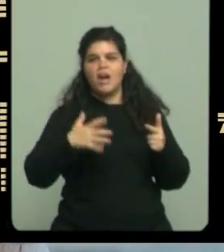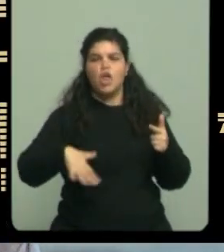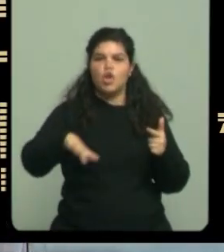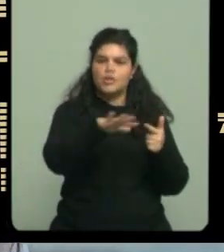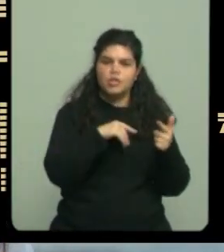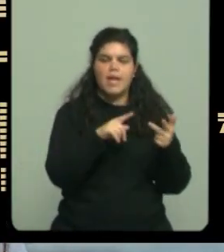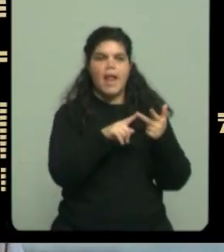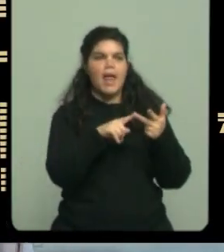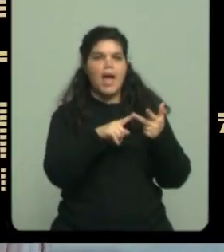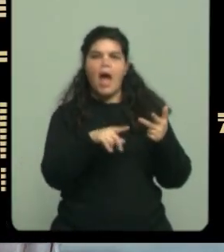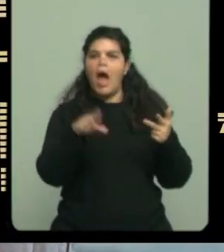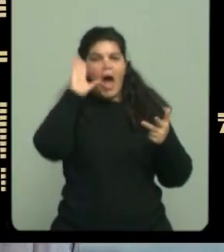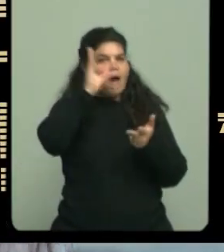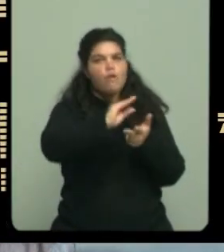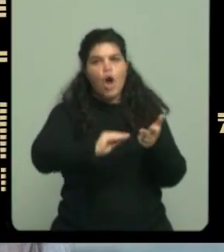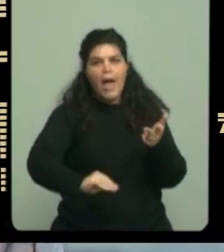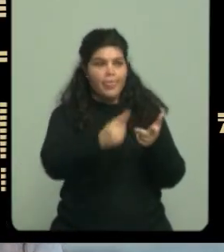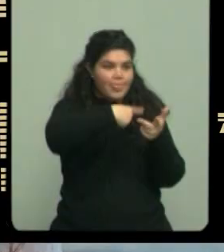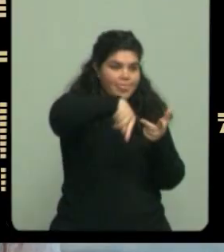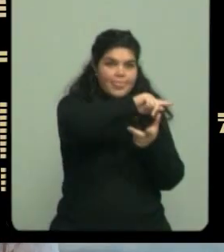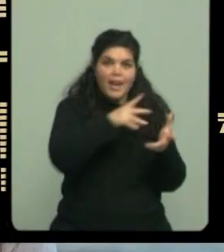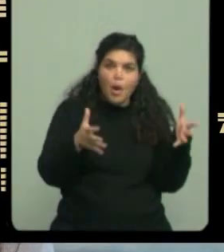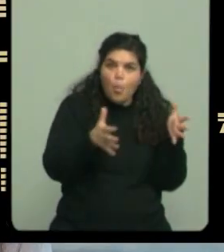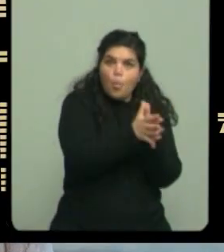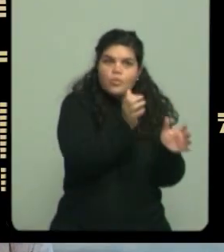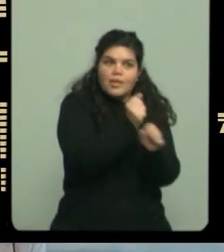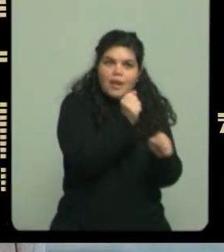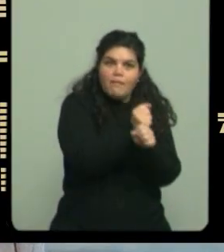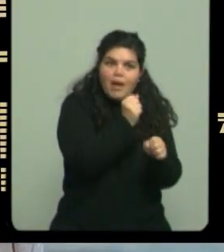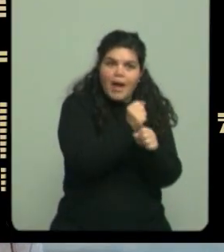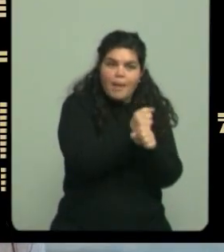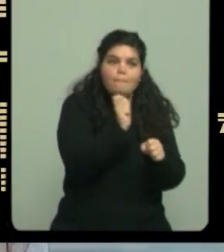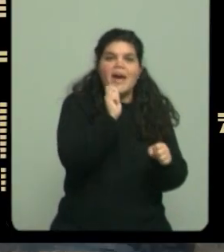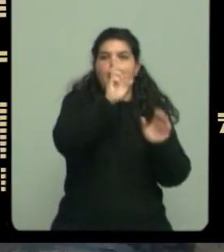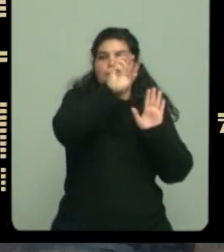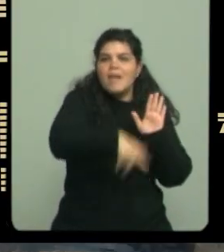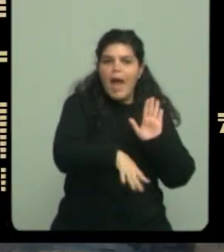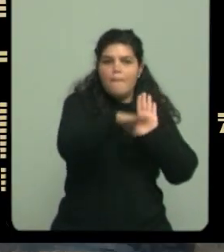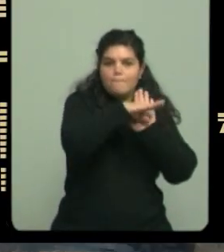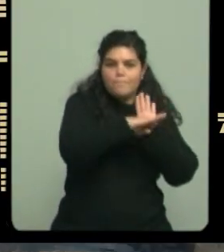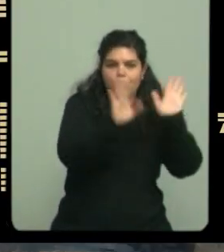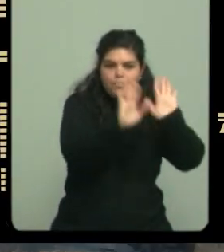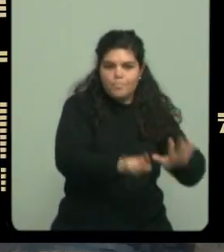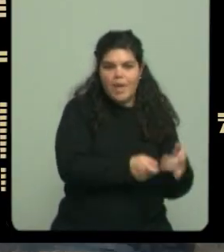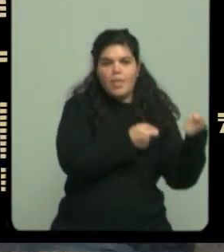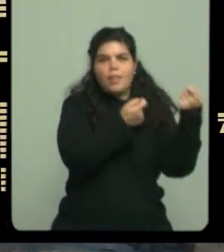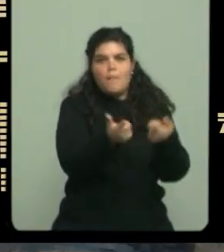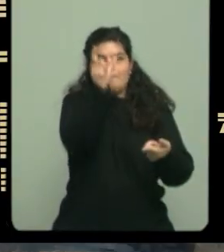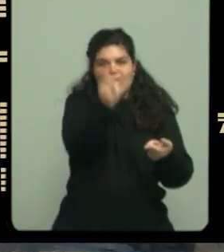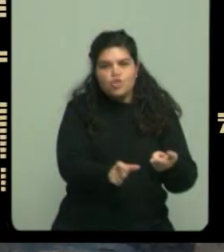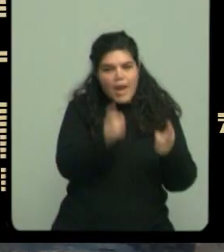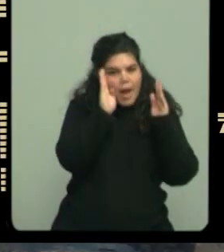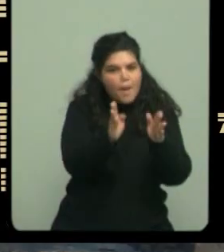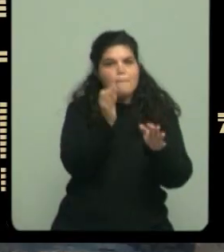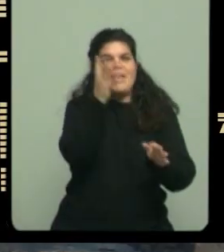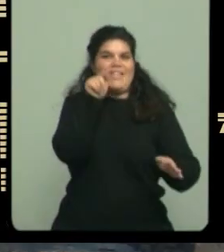social, una abogada, para que pueda orientar más o menos cuál es la mejor estrategia para la persona. A partir de la aparición de la dirección y de